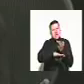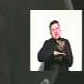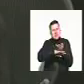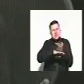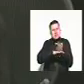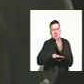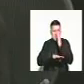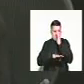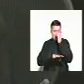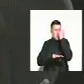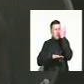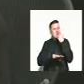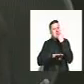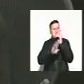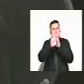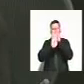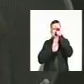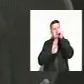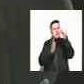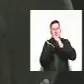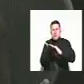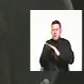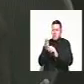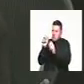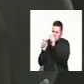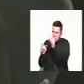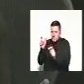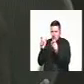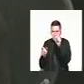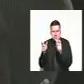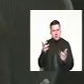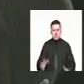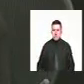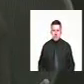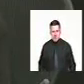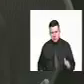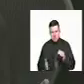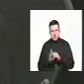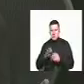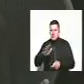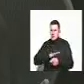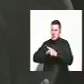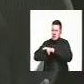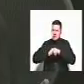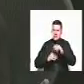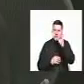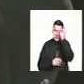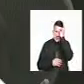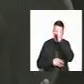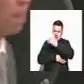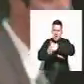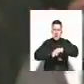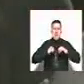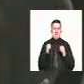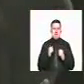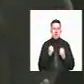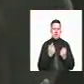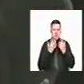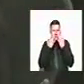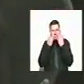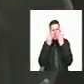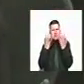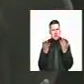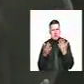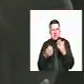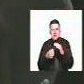¿qué propondrá la Honorable Corte para que estas personas no regresen a delinquir y a consumir en las calles bogotanas